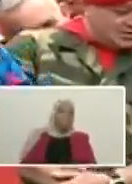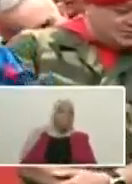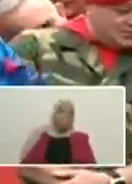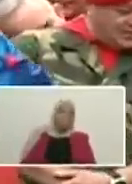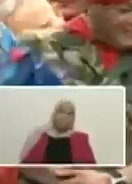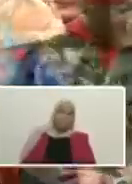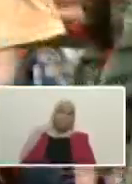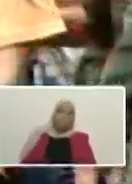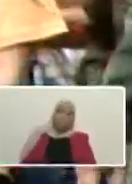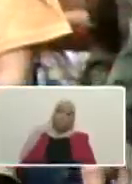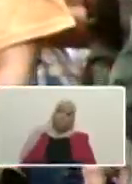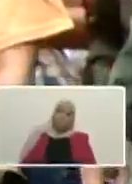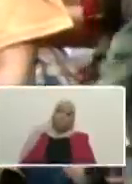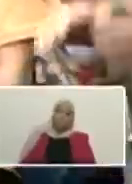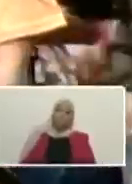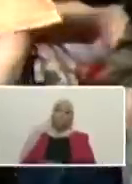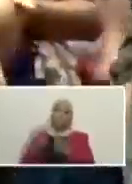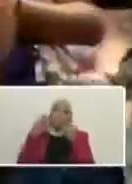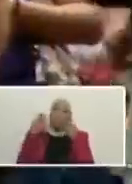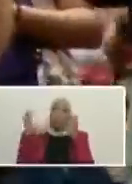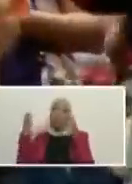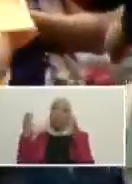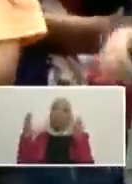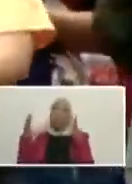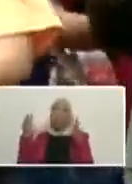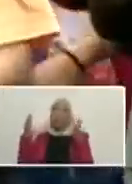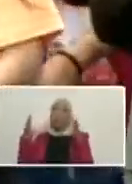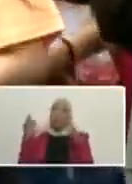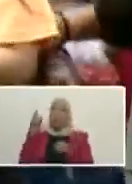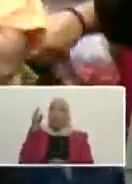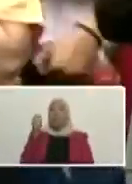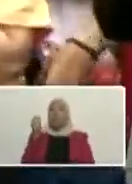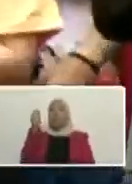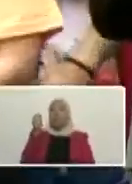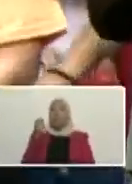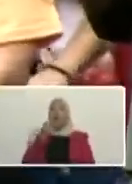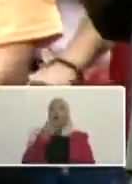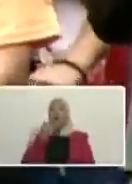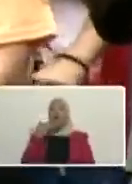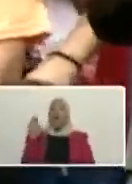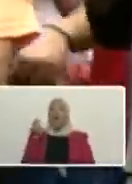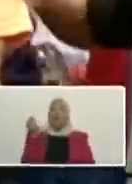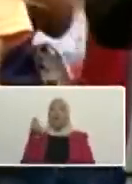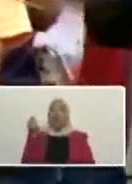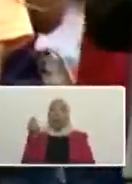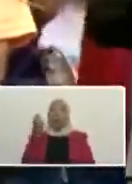Lo dijo Jennifer, ahí está Jennifer. Vamos a dar un aplauso a la juventud, a esta muchachita.